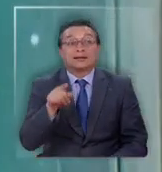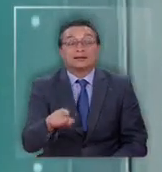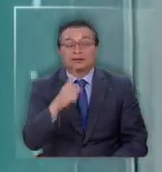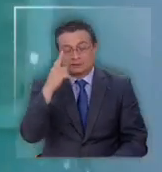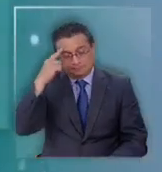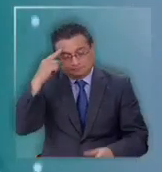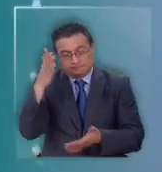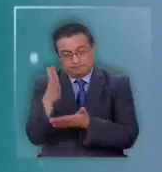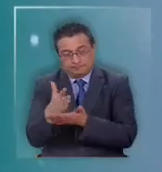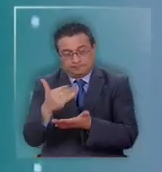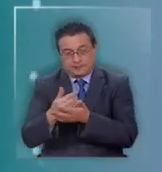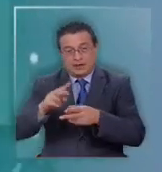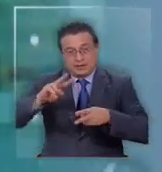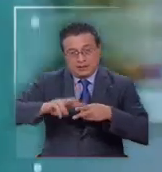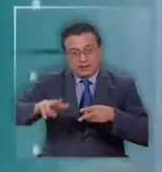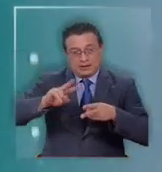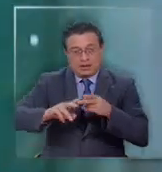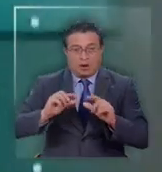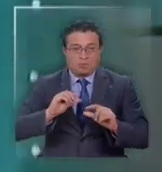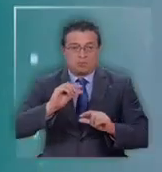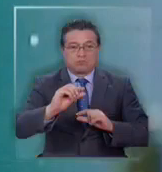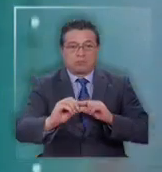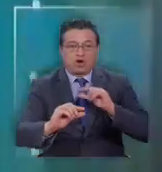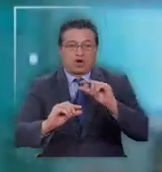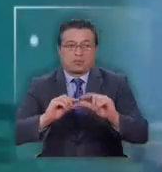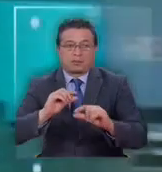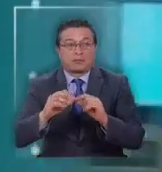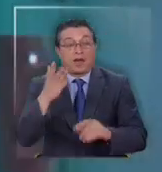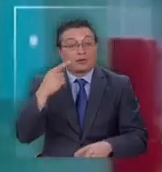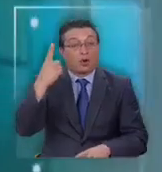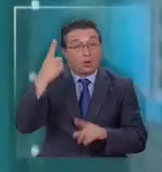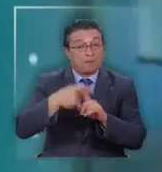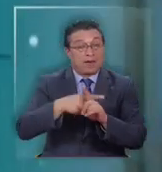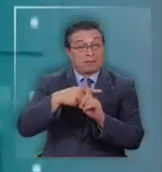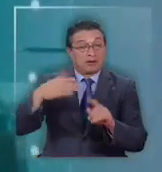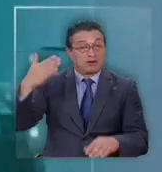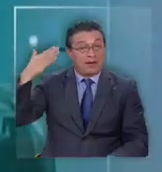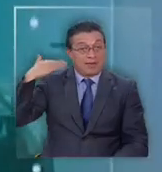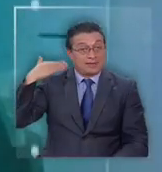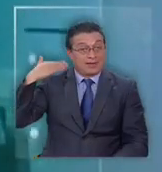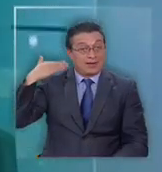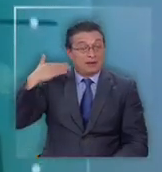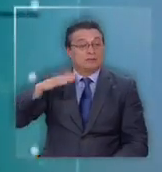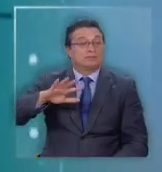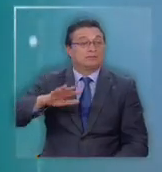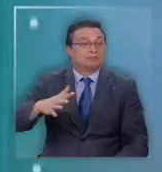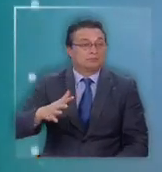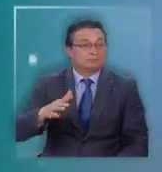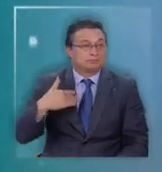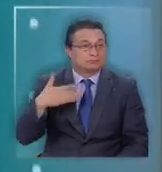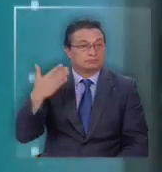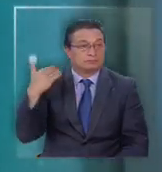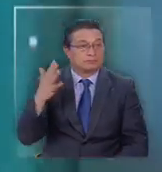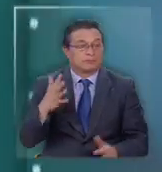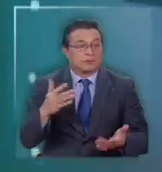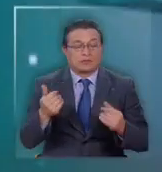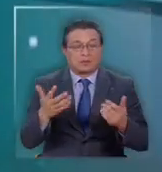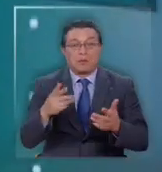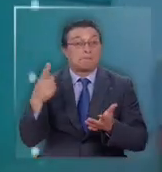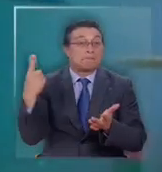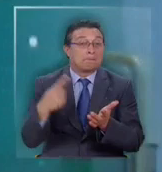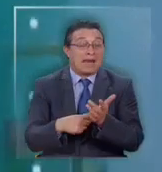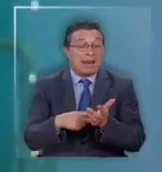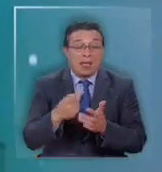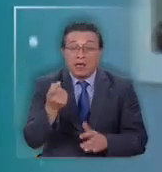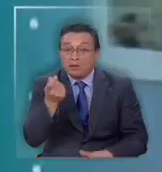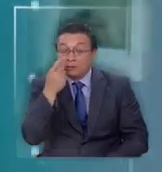una estrategia que se va construyendo a poco que hace un mes y medio atrás teníamos tal vez posee una capacidad de mil